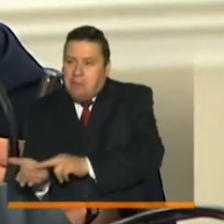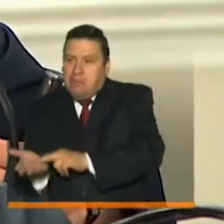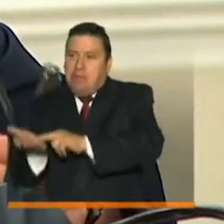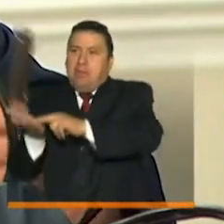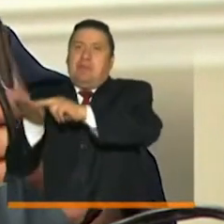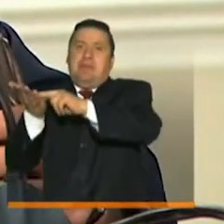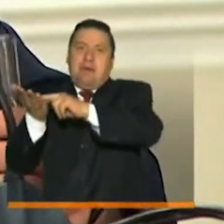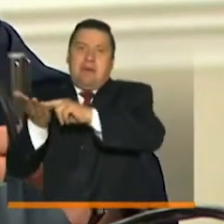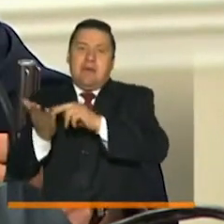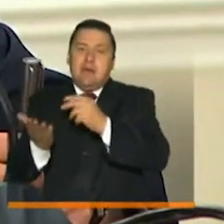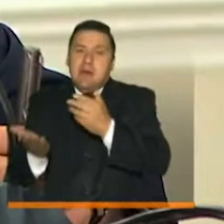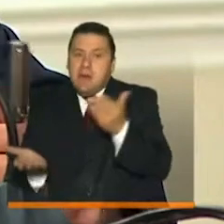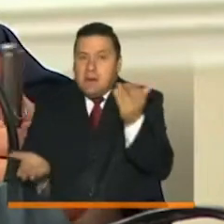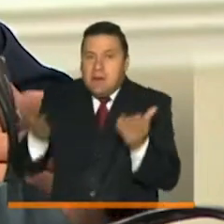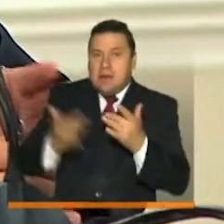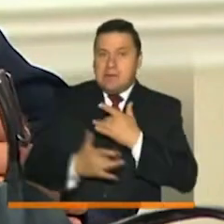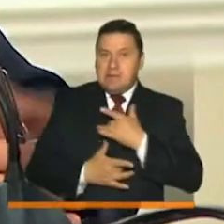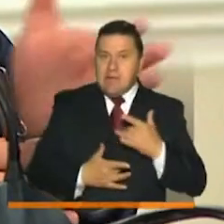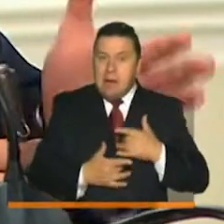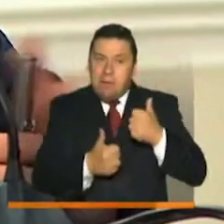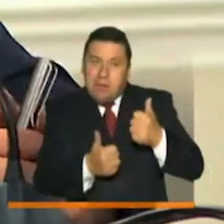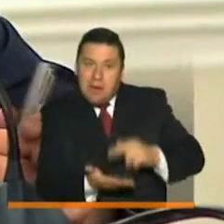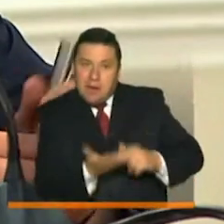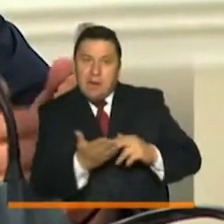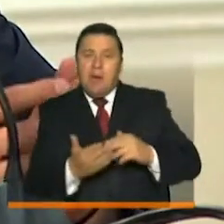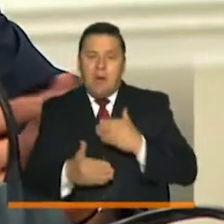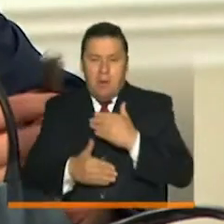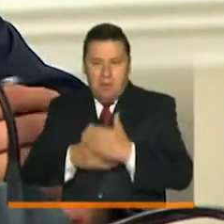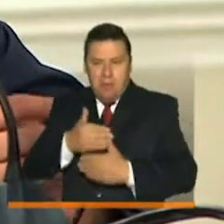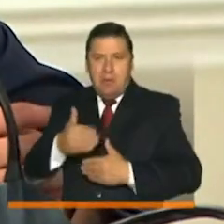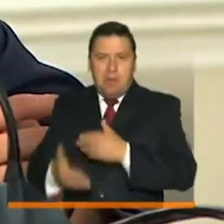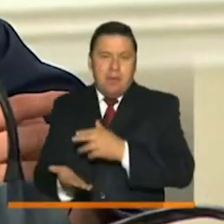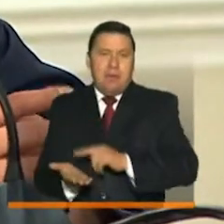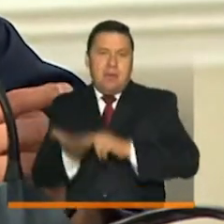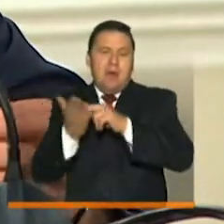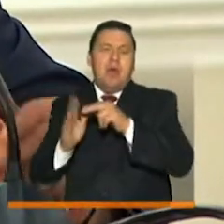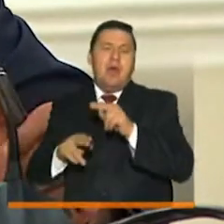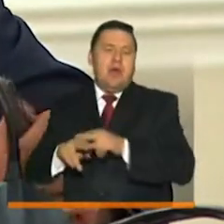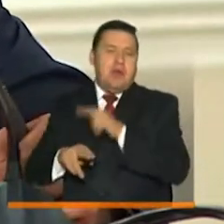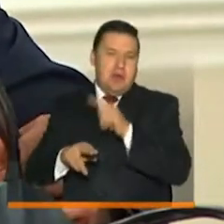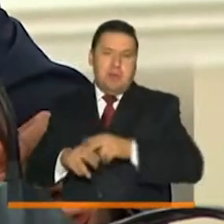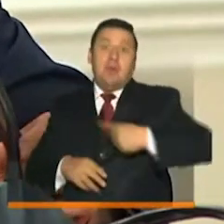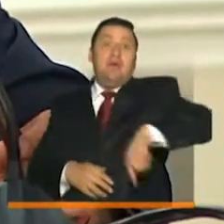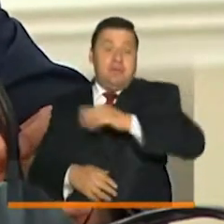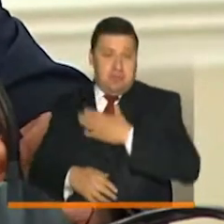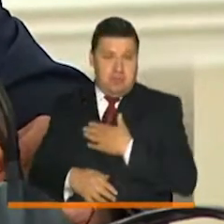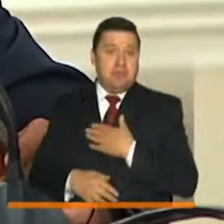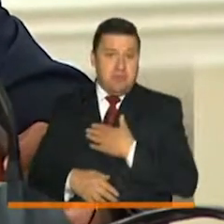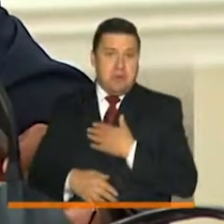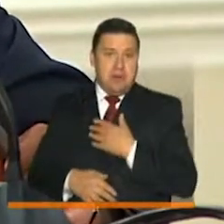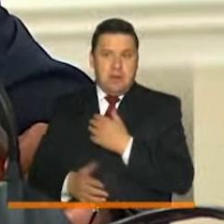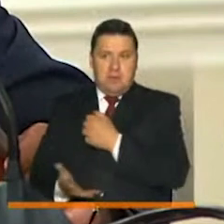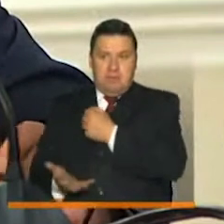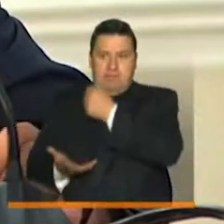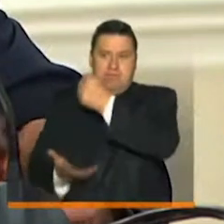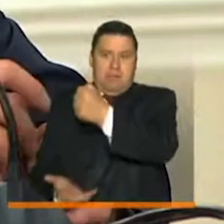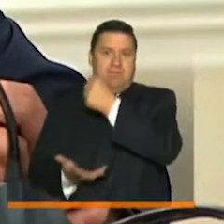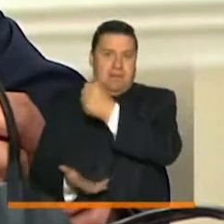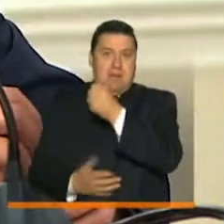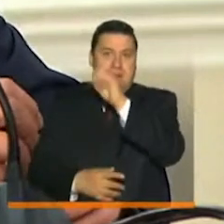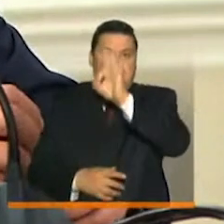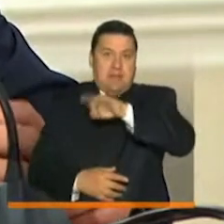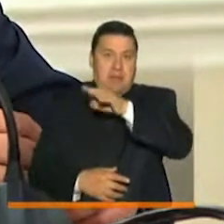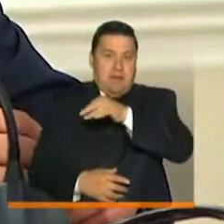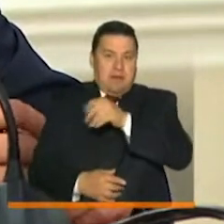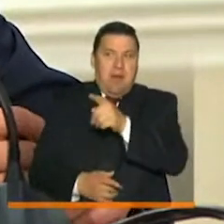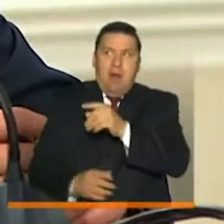salud que hemos tenido. Entonces, lentamente van a retomar a la normalidad y nosotros vamos a darle los recursos para que durante estos